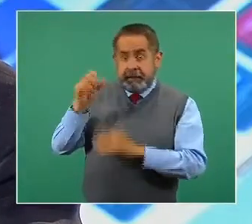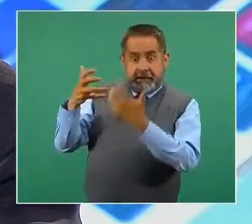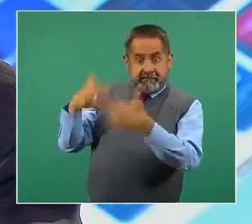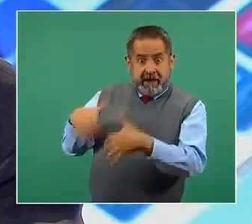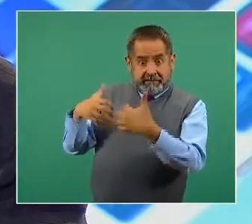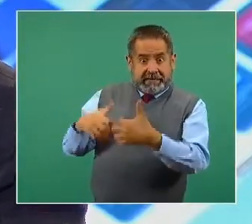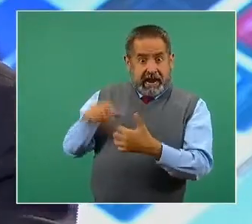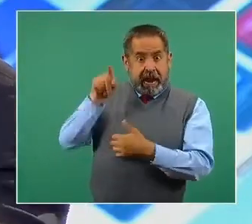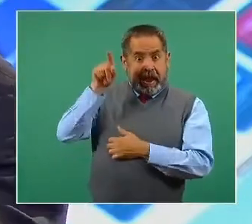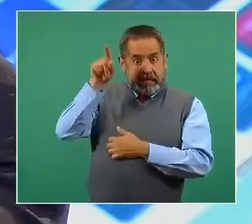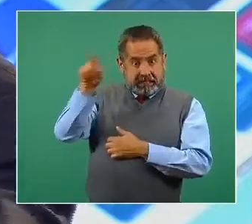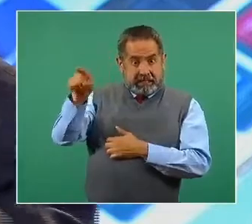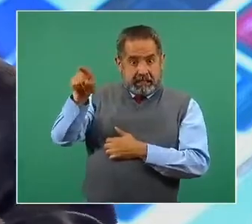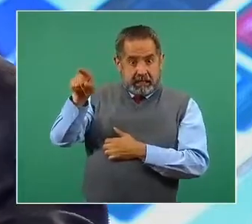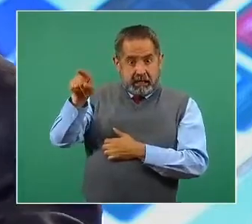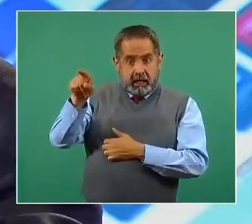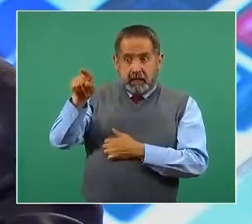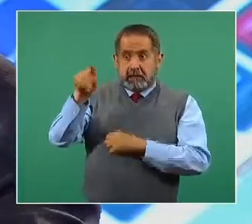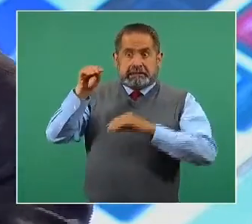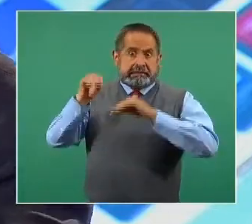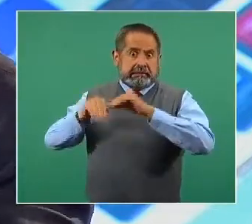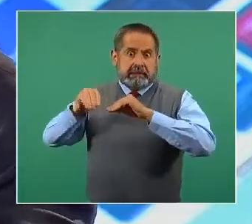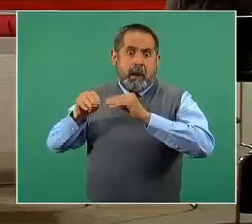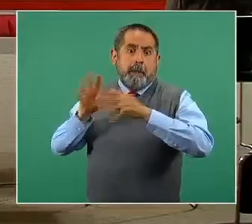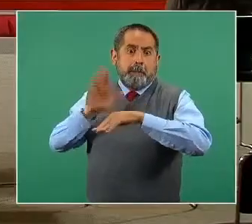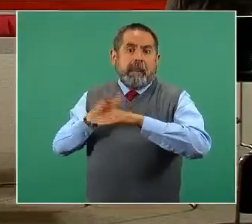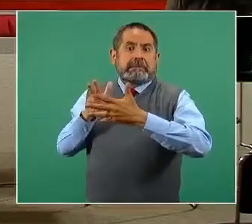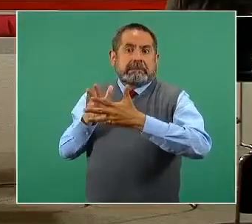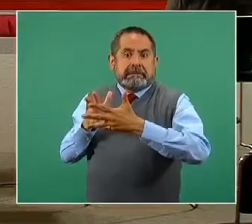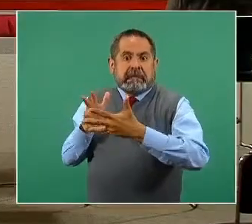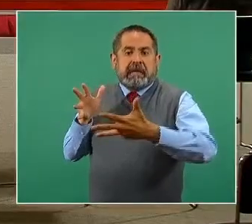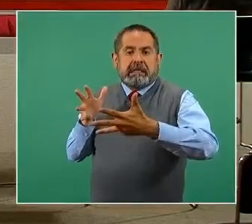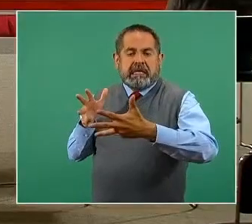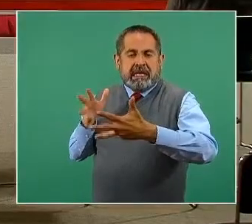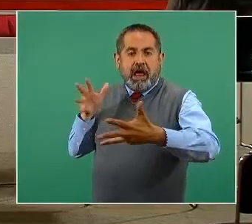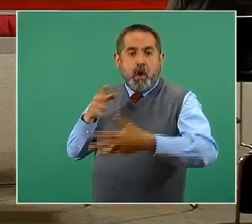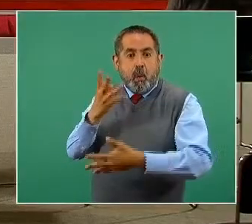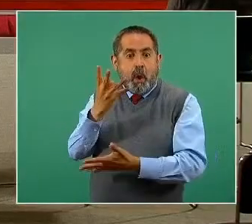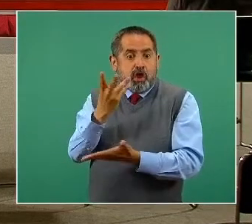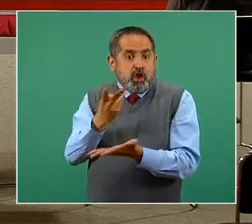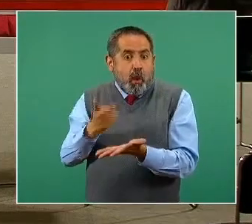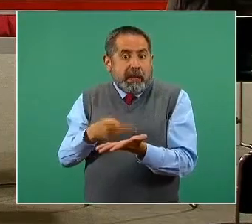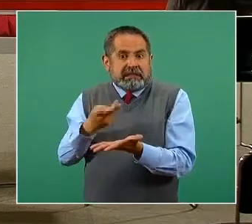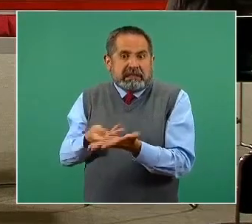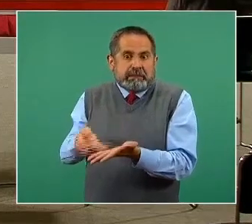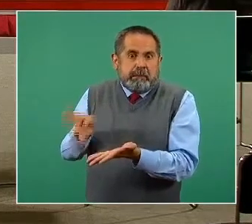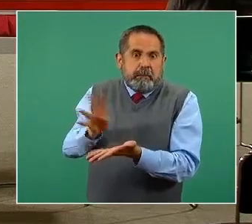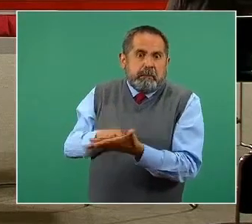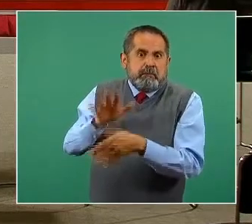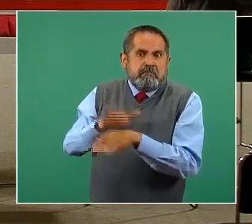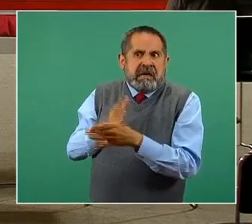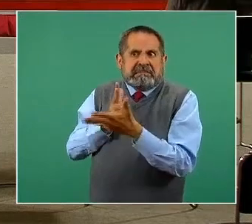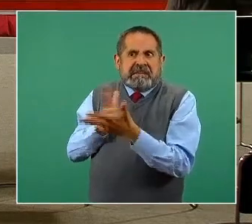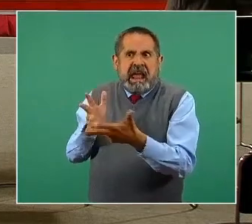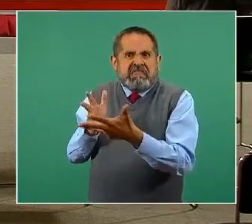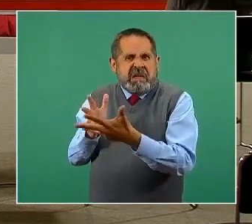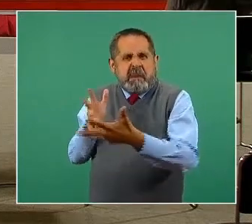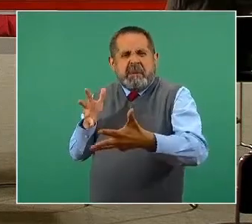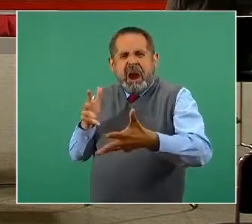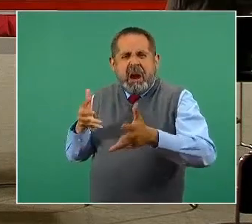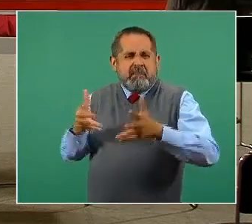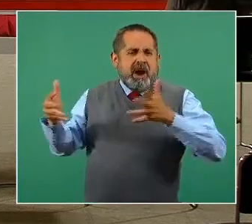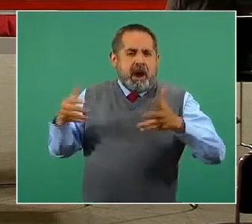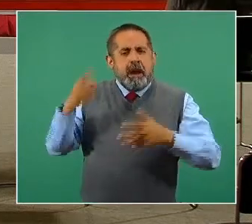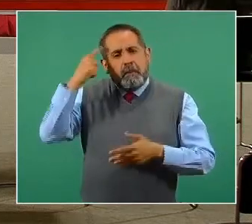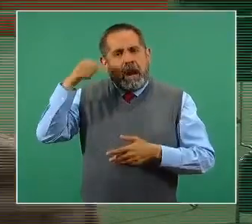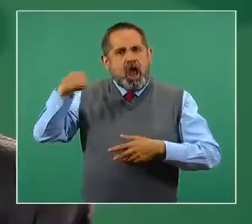planta fue ampliada para ampliar cerca de 4 veces su capacidad de producción, no solo para abastecer a México,